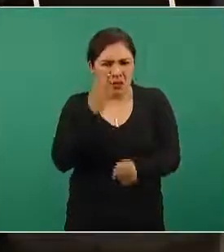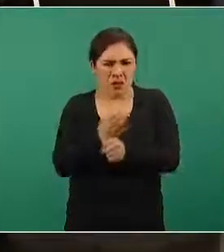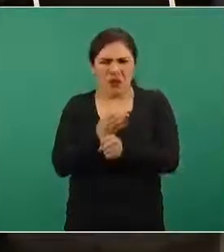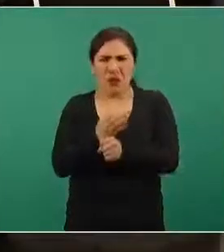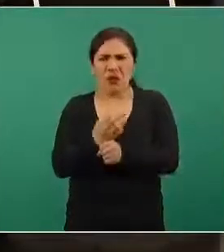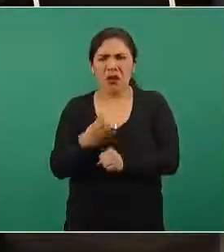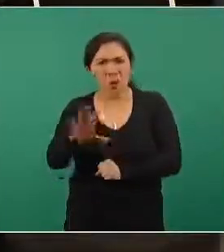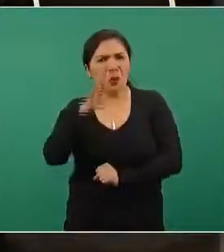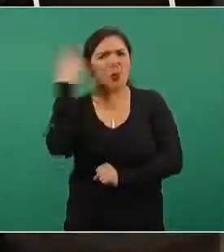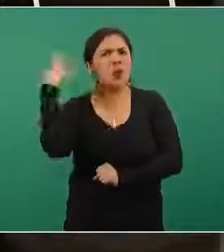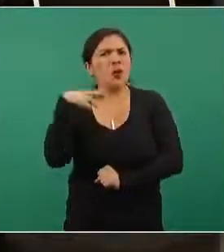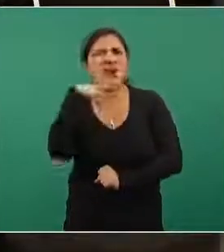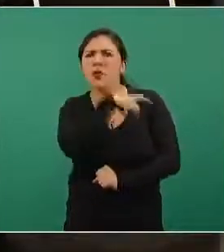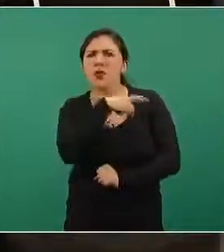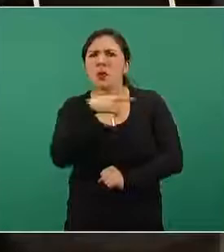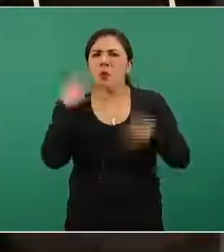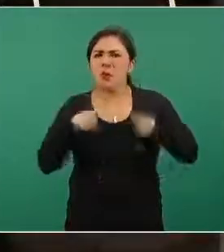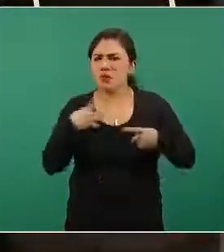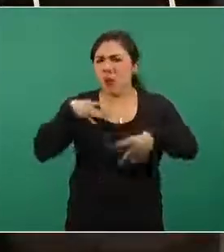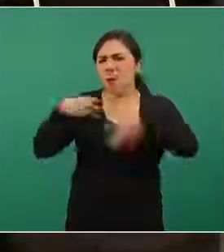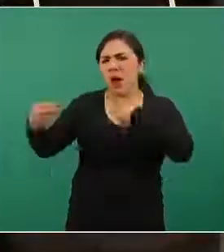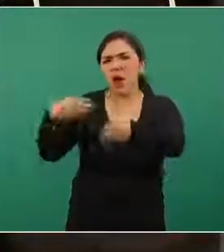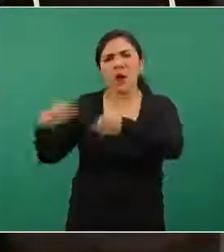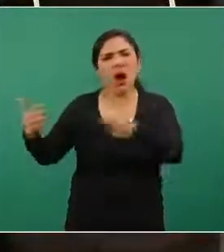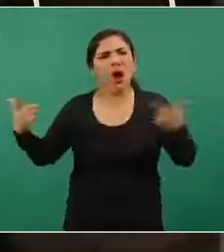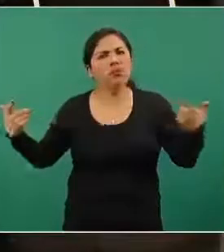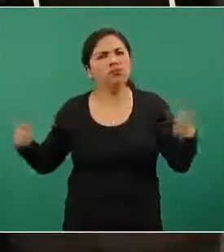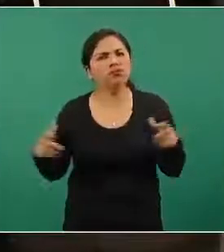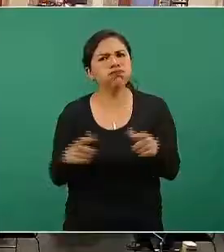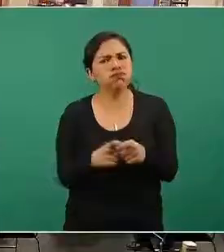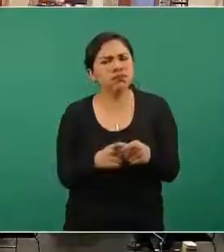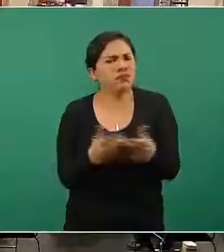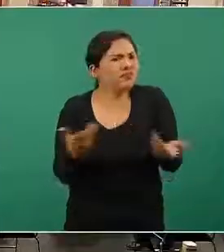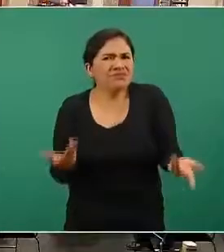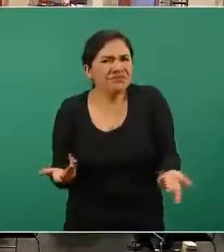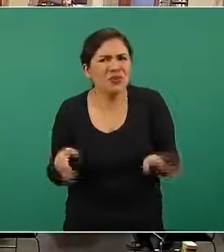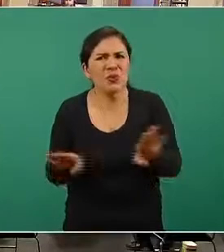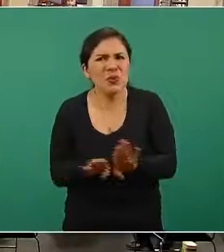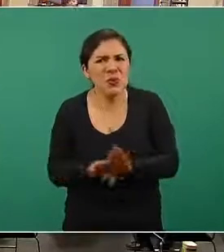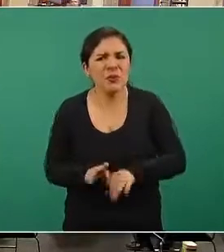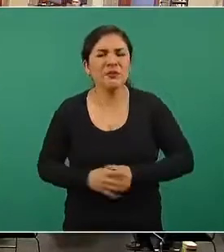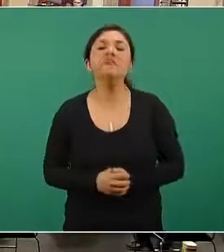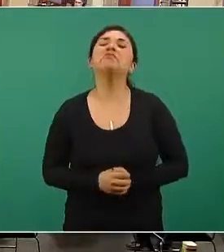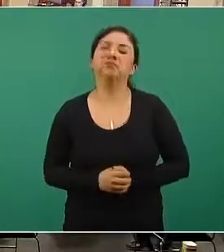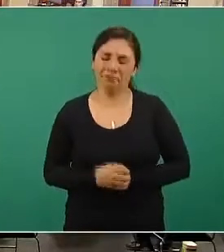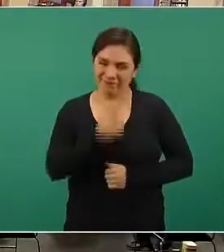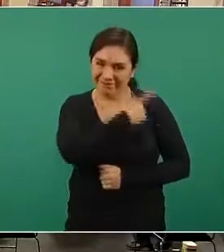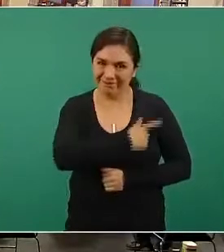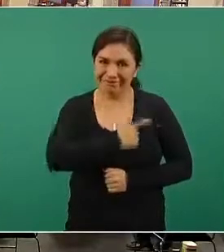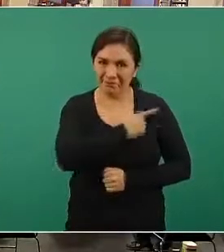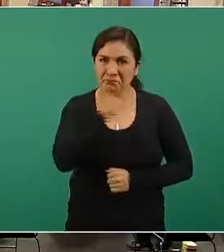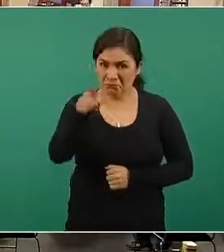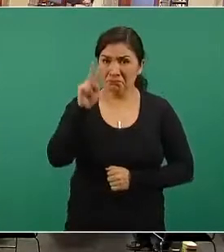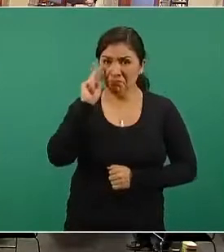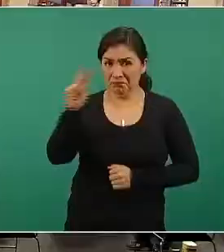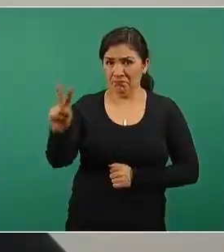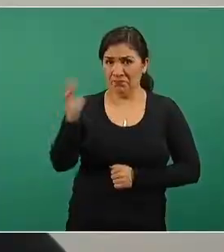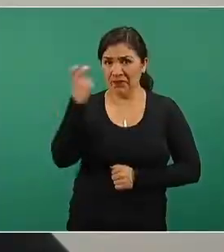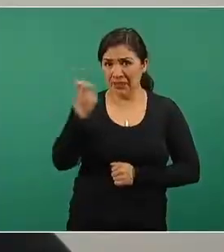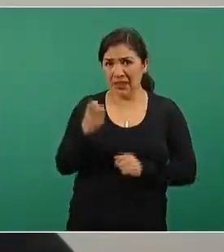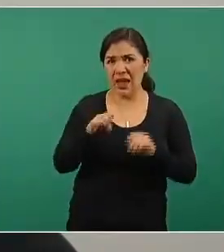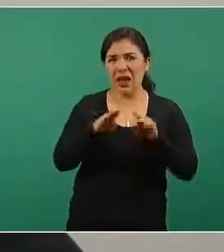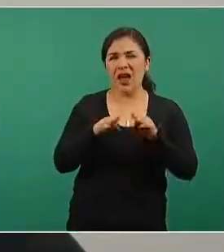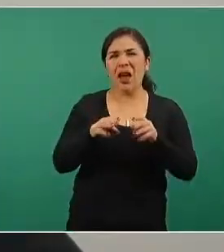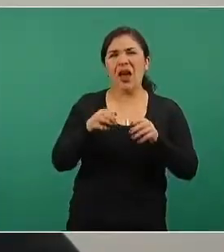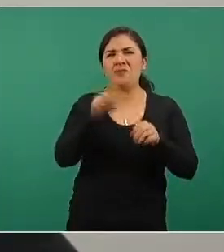casos de contagios. Lo podemos, con mucho gusto, lo podemos ver precisamente en las gráficas cuando tenemos